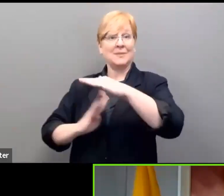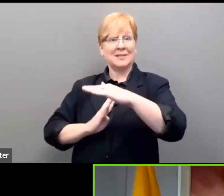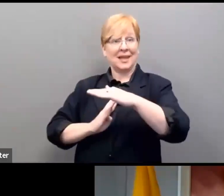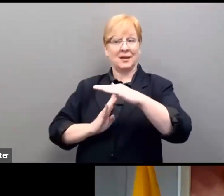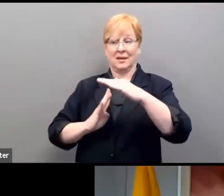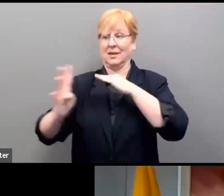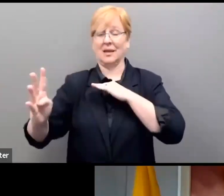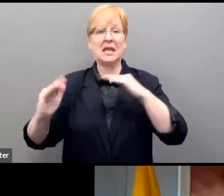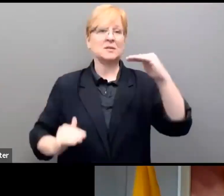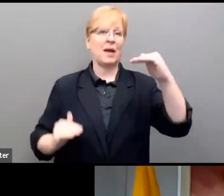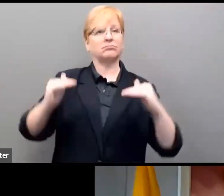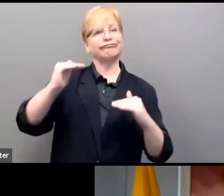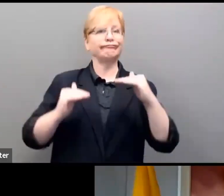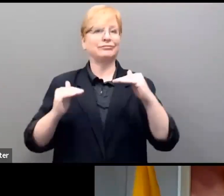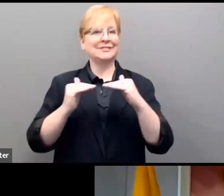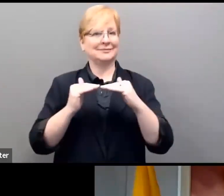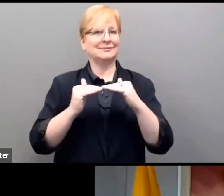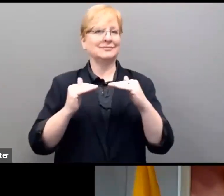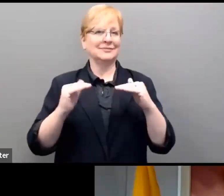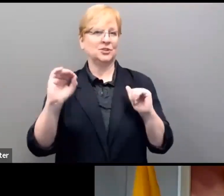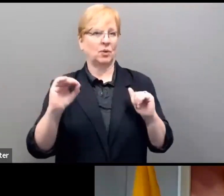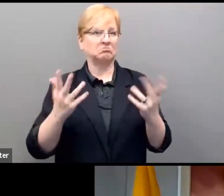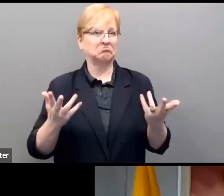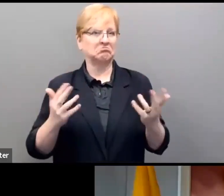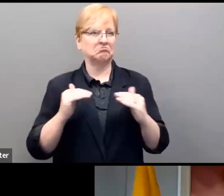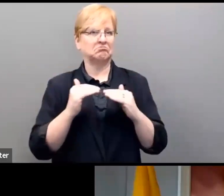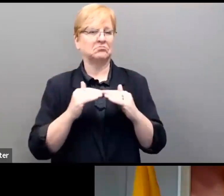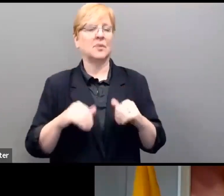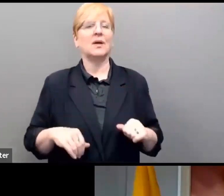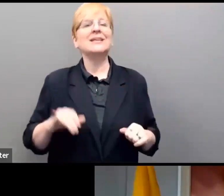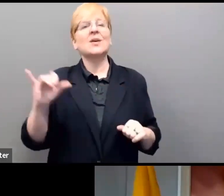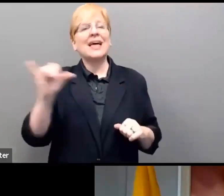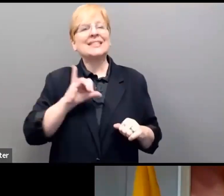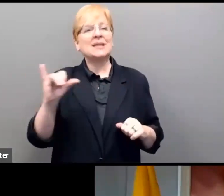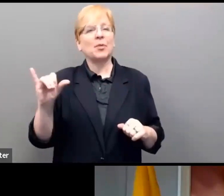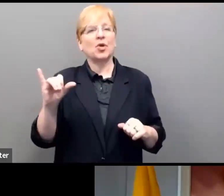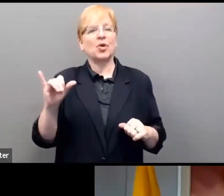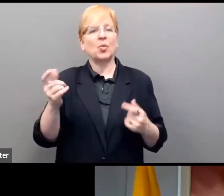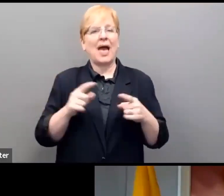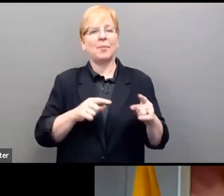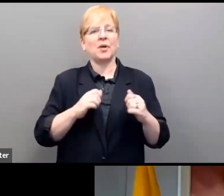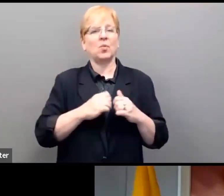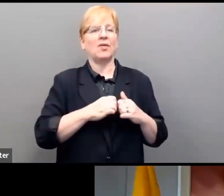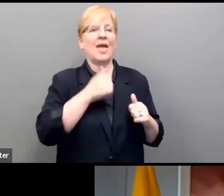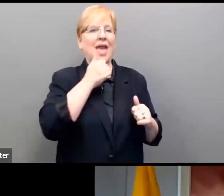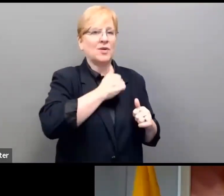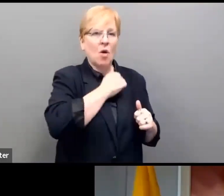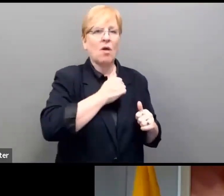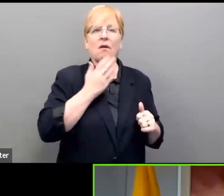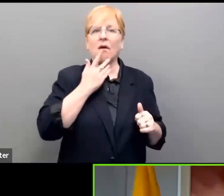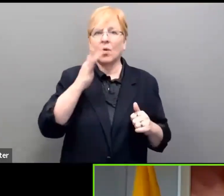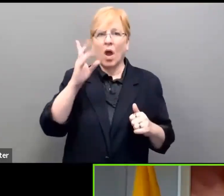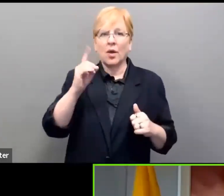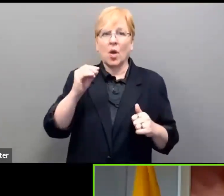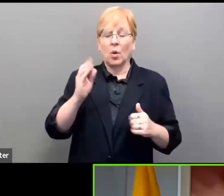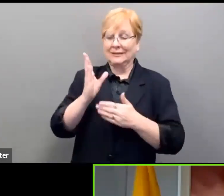transferencias hospitalarias y 2/3 de ellos vienen de fuera del estado. Por otro lado, tenemos muchas personas